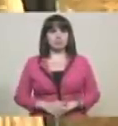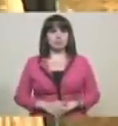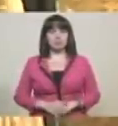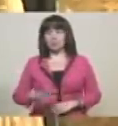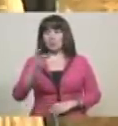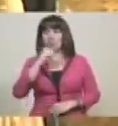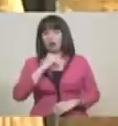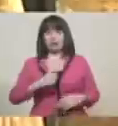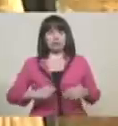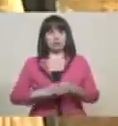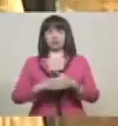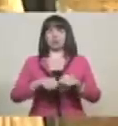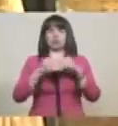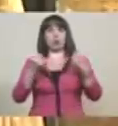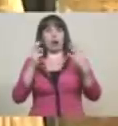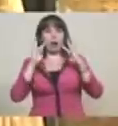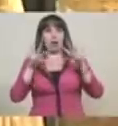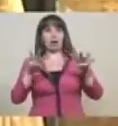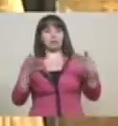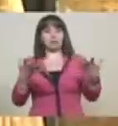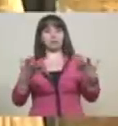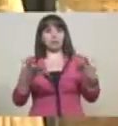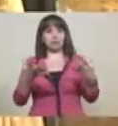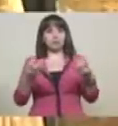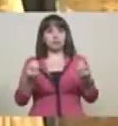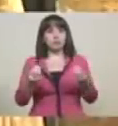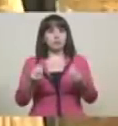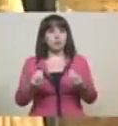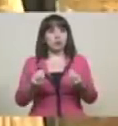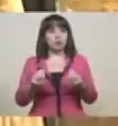haya impacto sobre